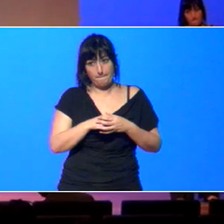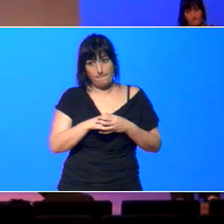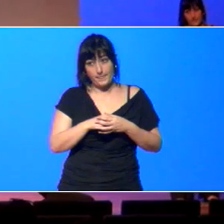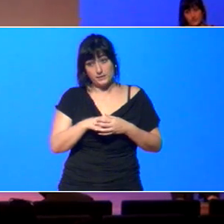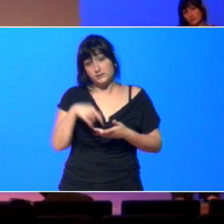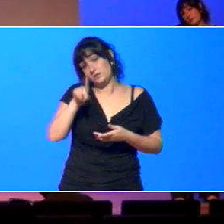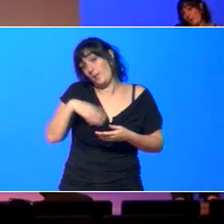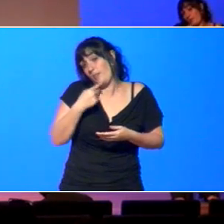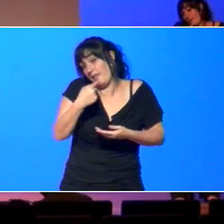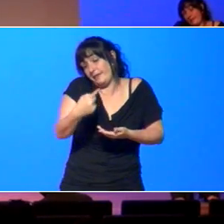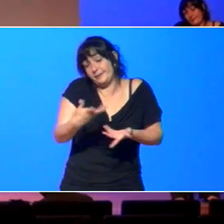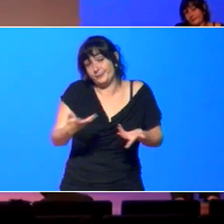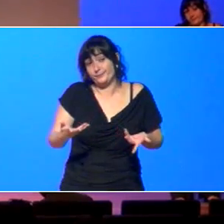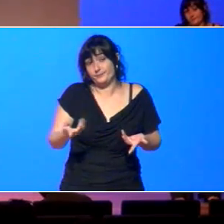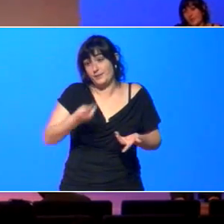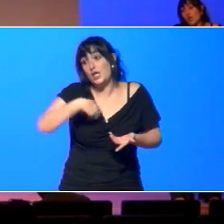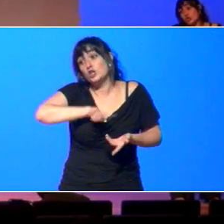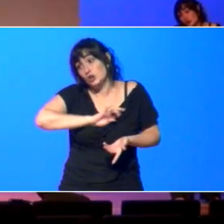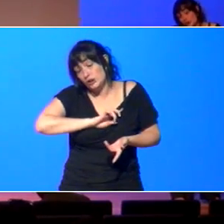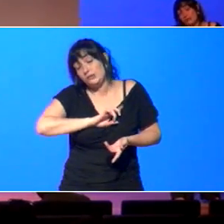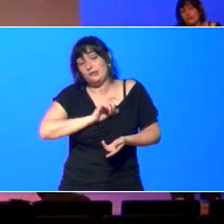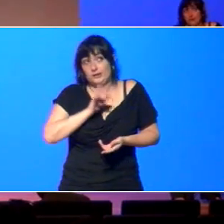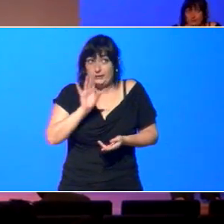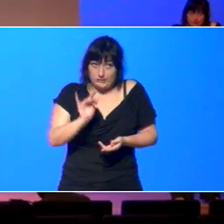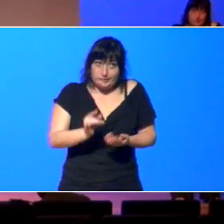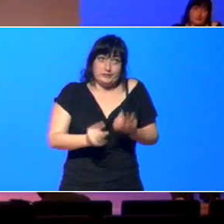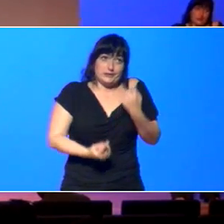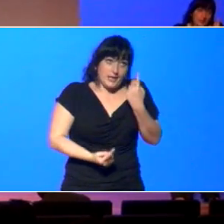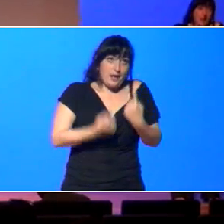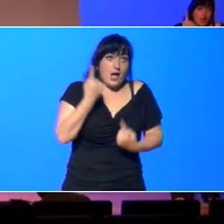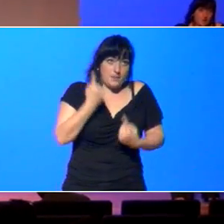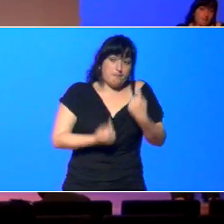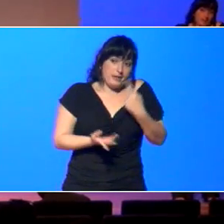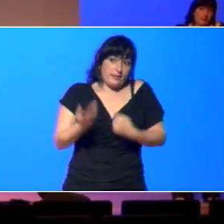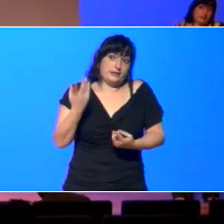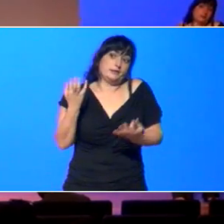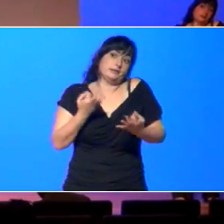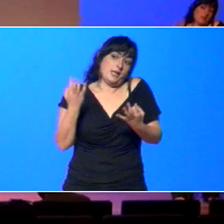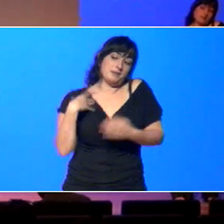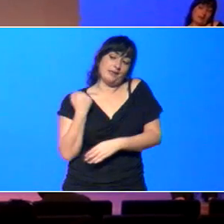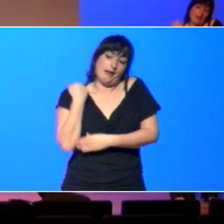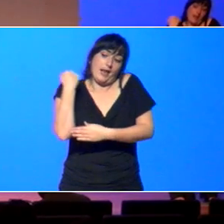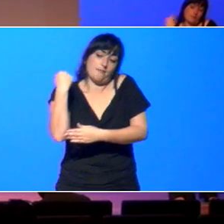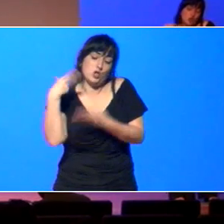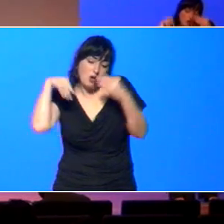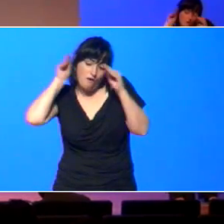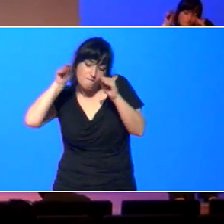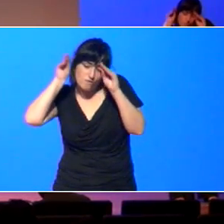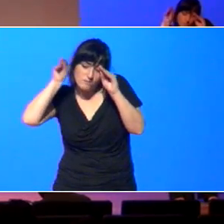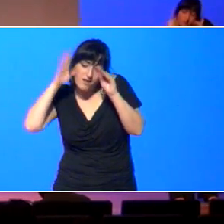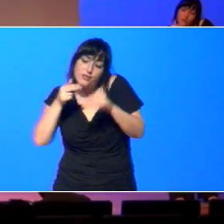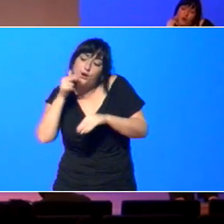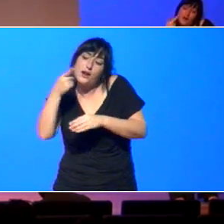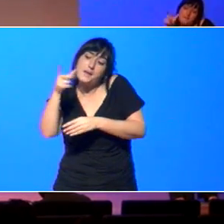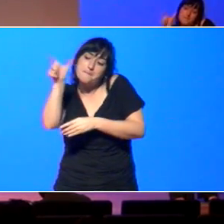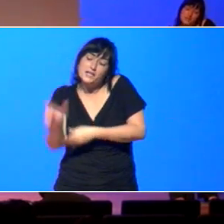decir simplemente que nosotros sí que en ocasiones nos toca hacer una labor de apoyo o formación a ese alumnado que a partir de los 20-21 años en